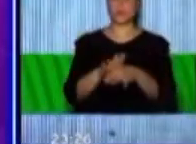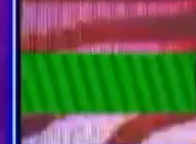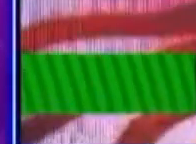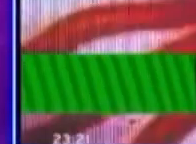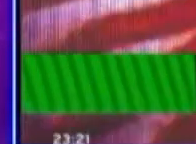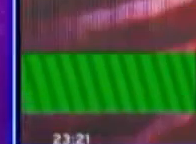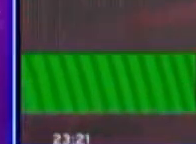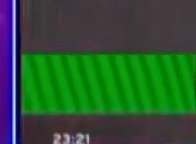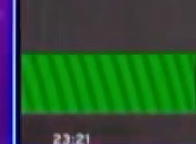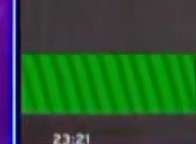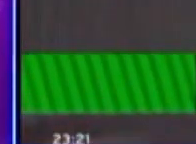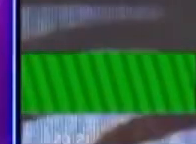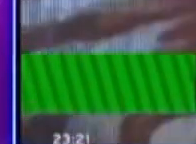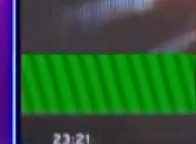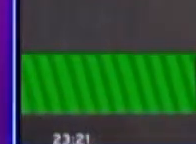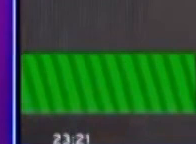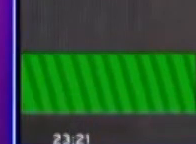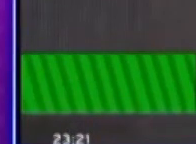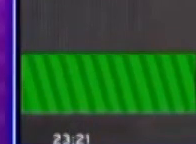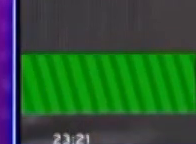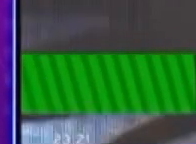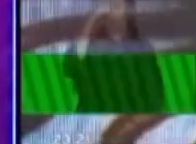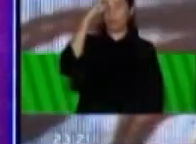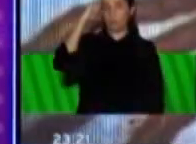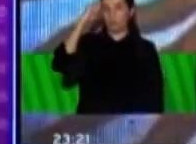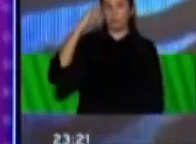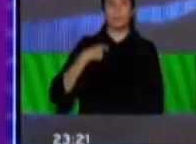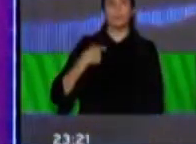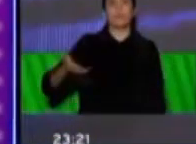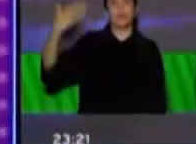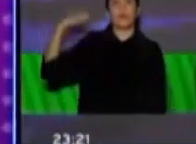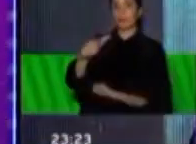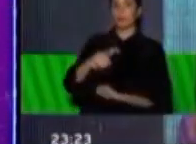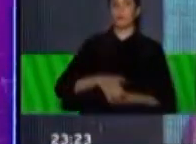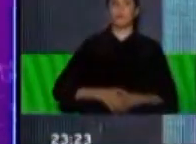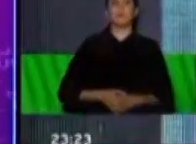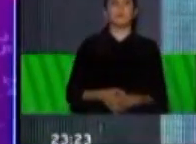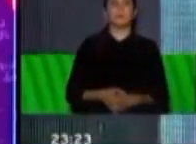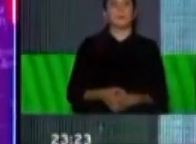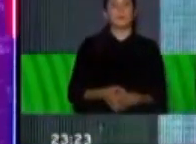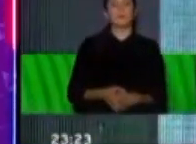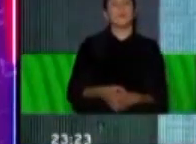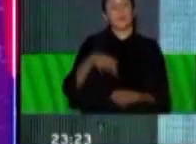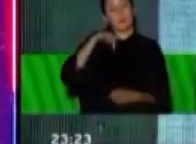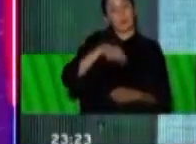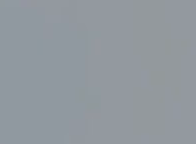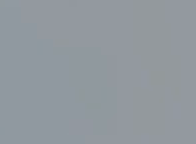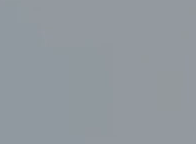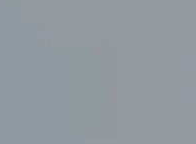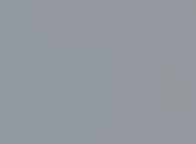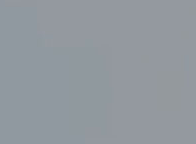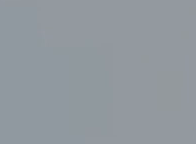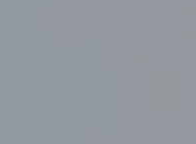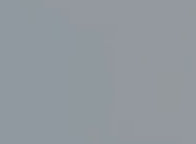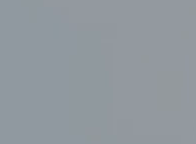usa la misma tonalidad que venía teniendo en la campaña, va a resultar más natural cuando lo dice en el debate. Cuando se trata